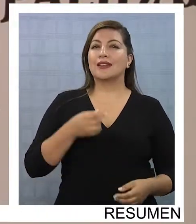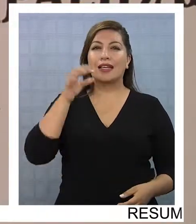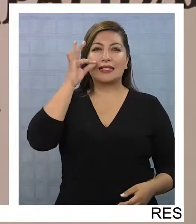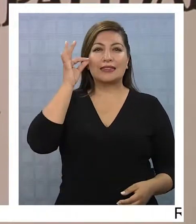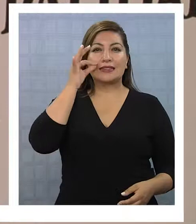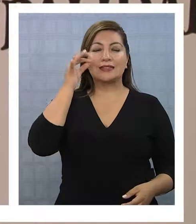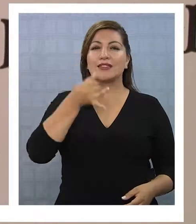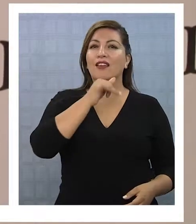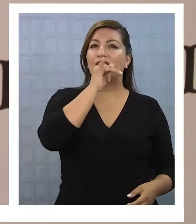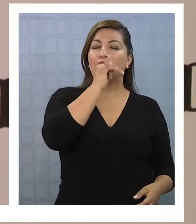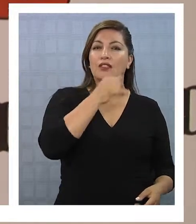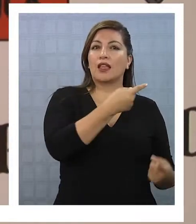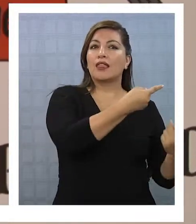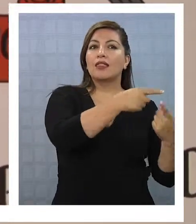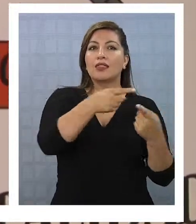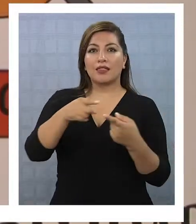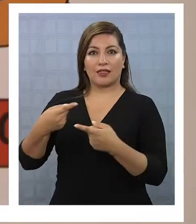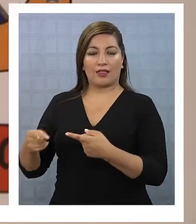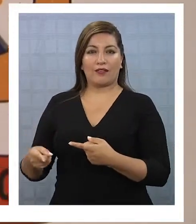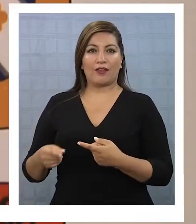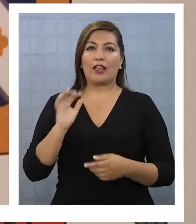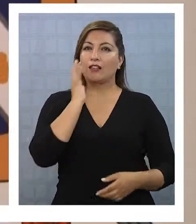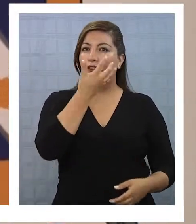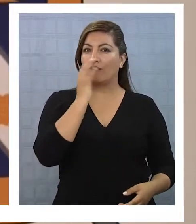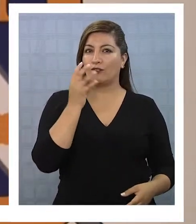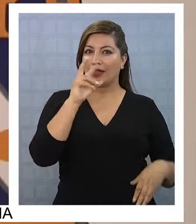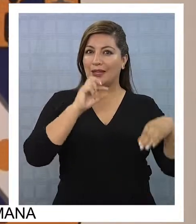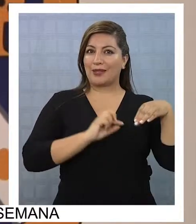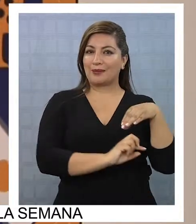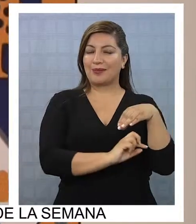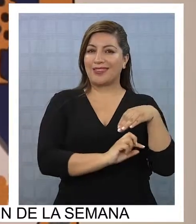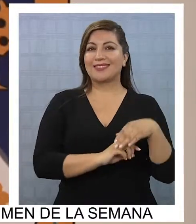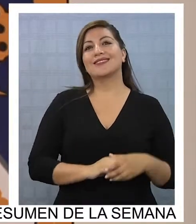cerveza local, con sabores a sus frutos típicos.